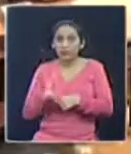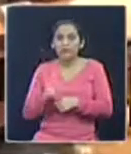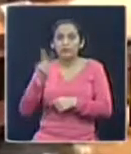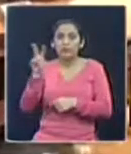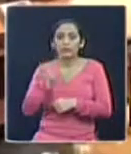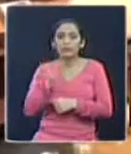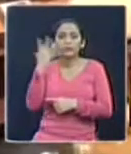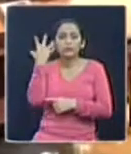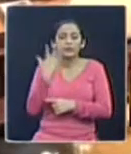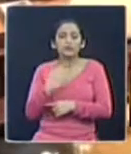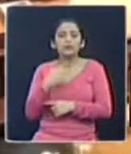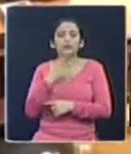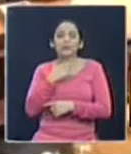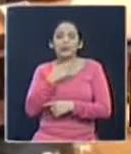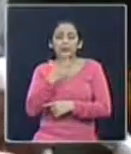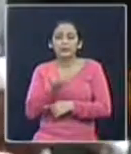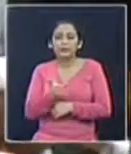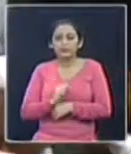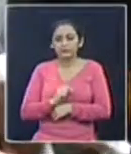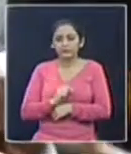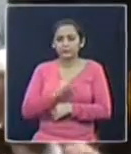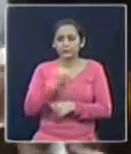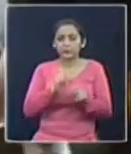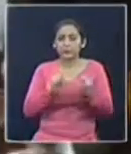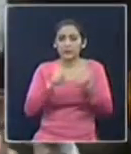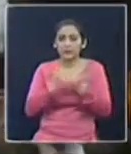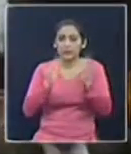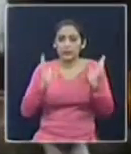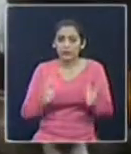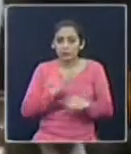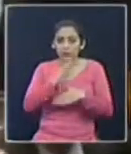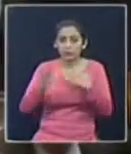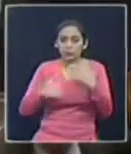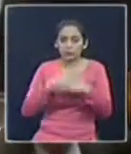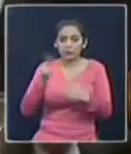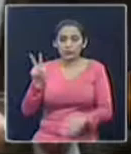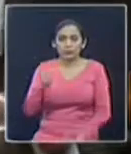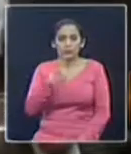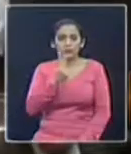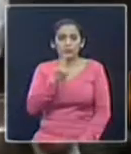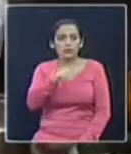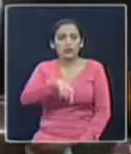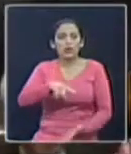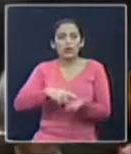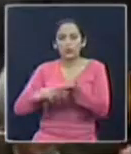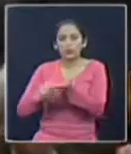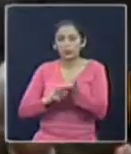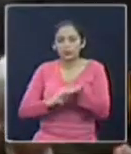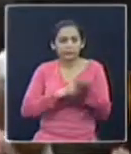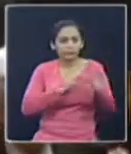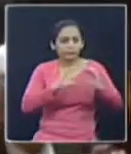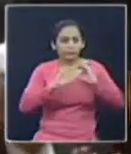están convocados los 137 asambleístas para sesionar en el Pleno y analizar el pedido